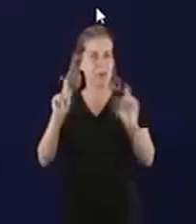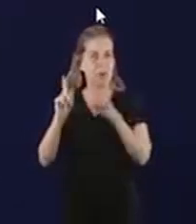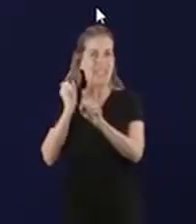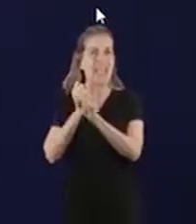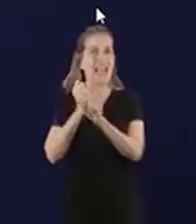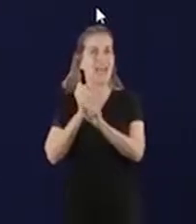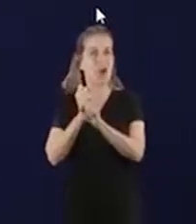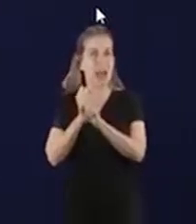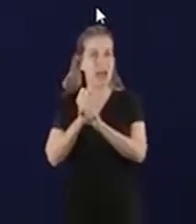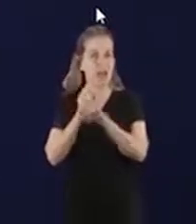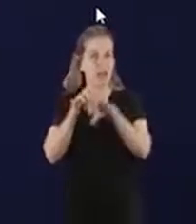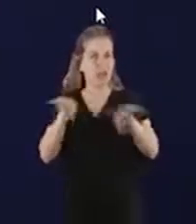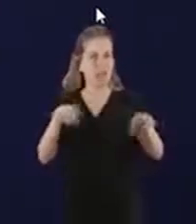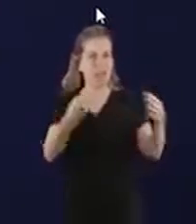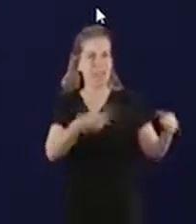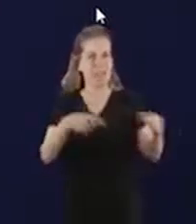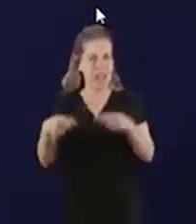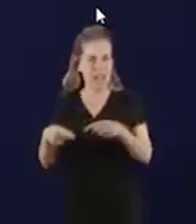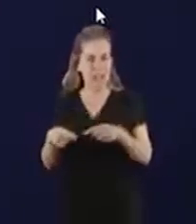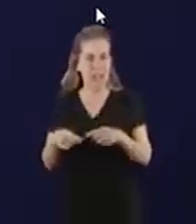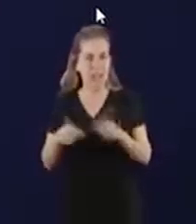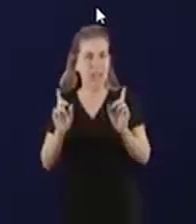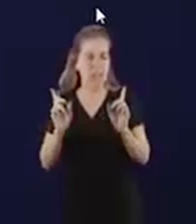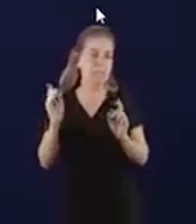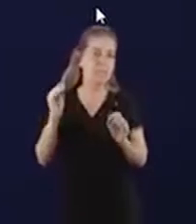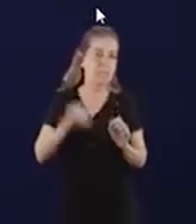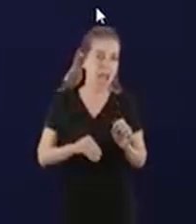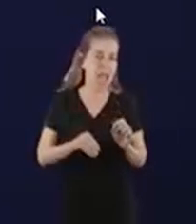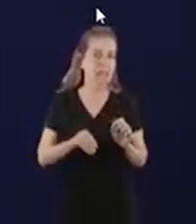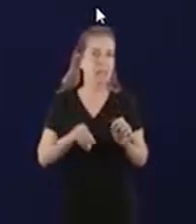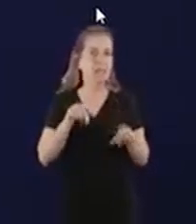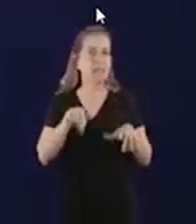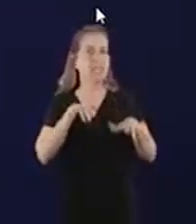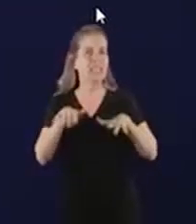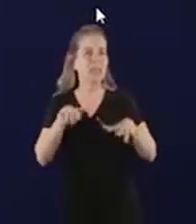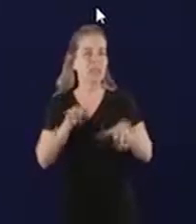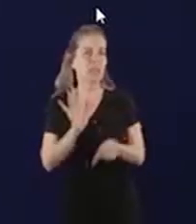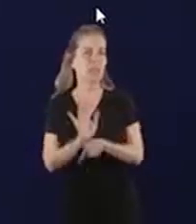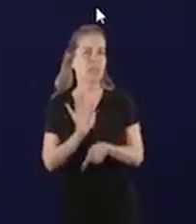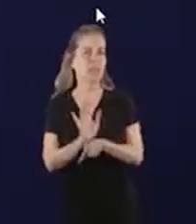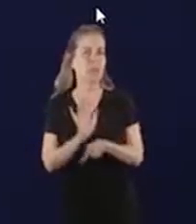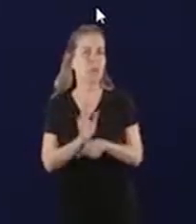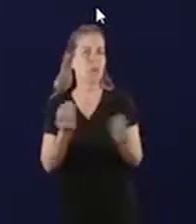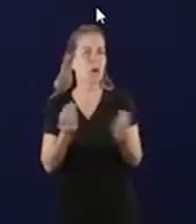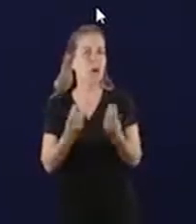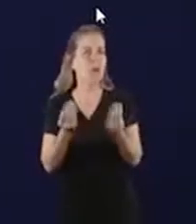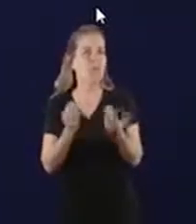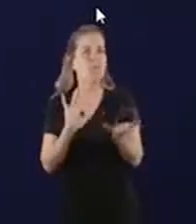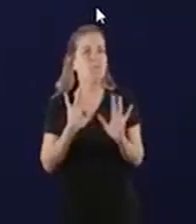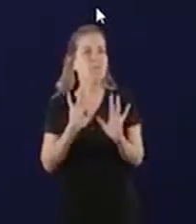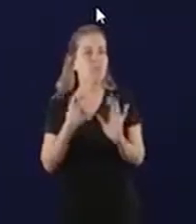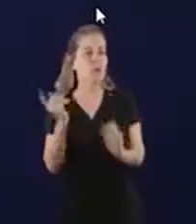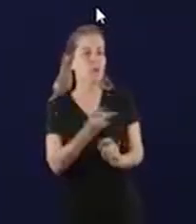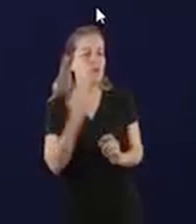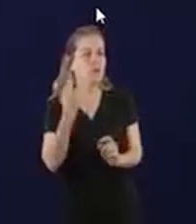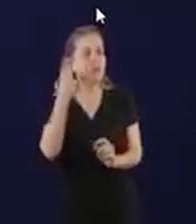laboral Además de que todo esto va en contra de o nosotros lo consideramos Así